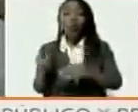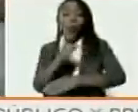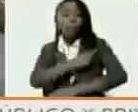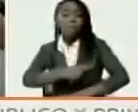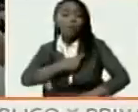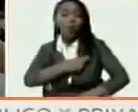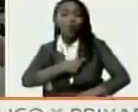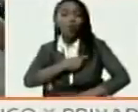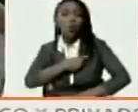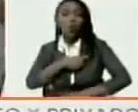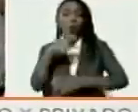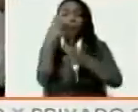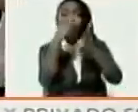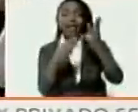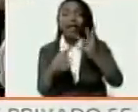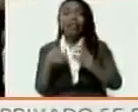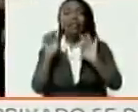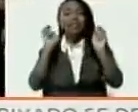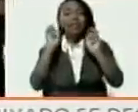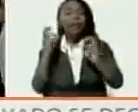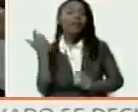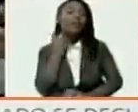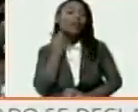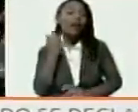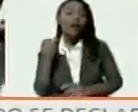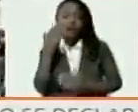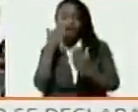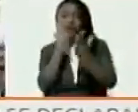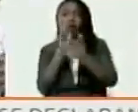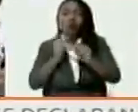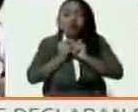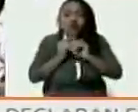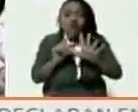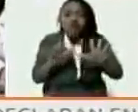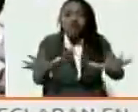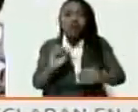protocolos en materia epidemiológica frente a la expansión del coronavirus.